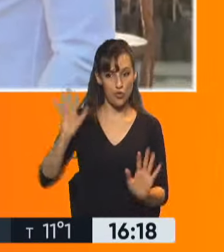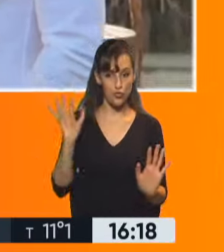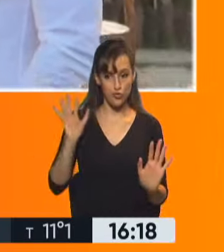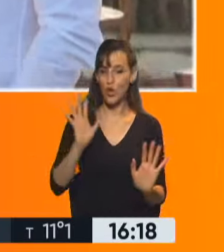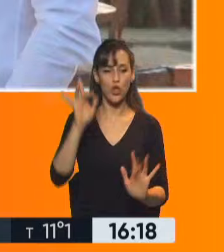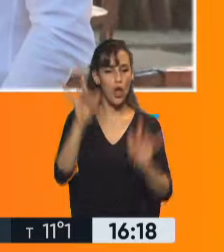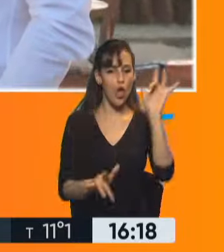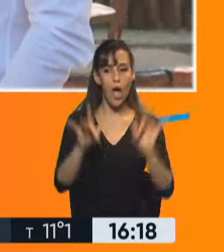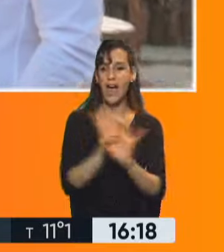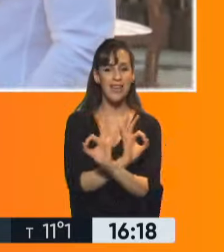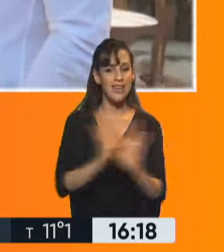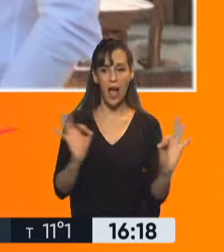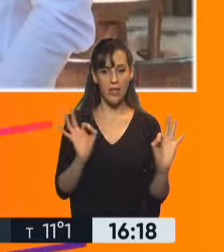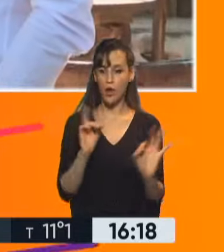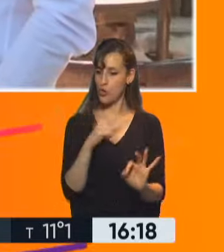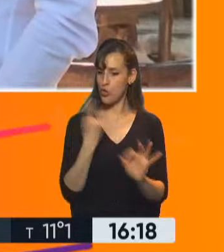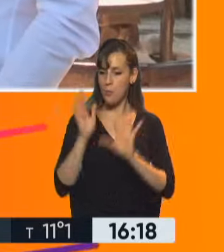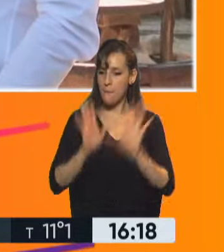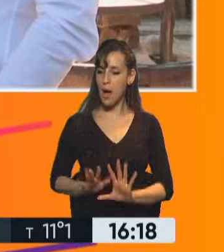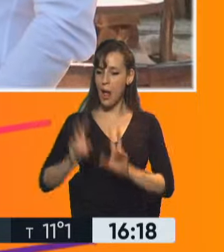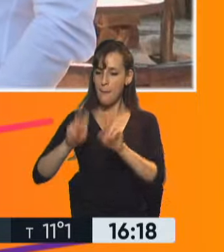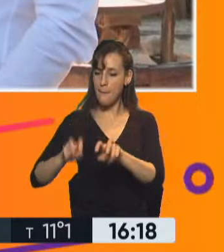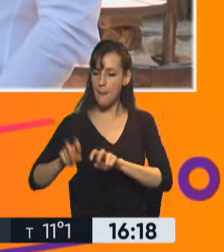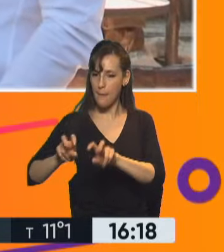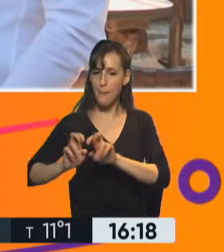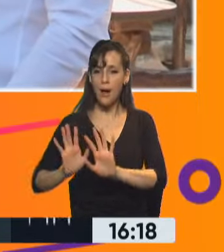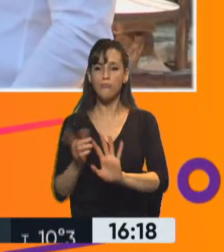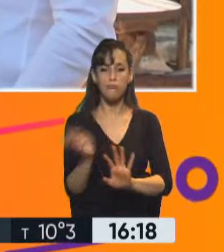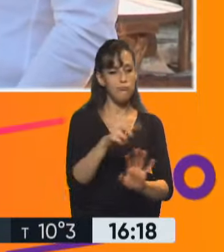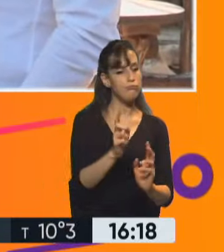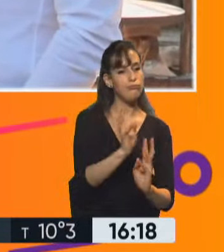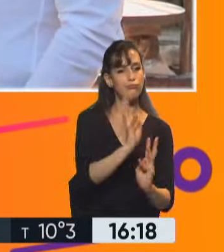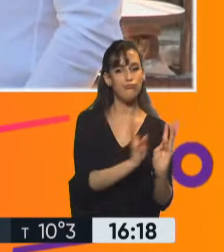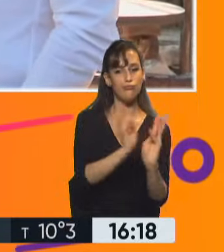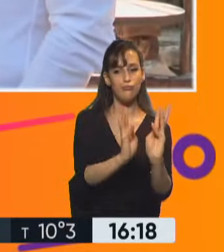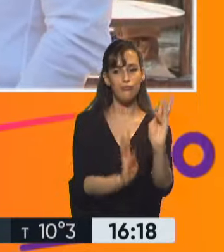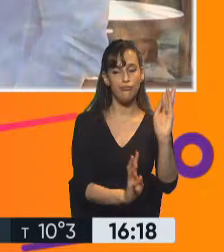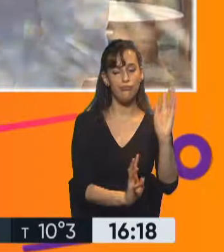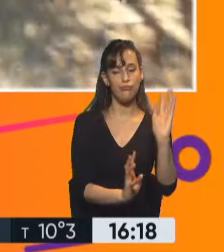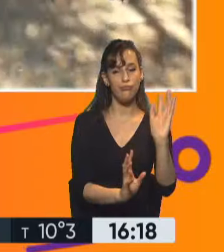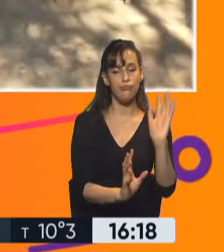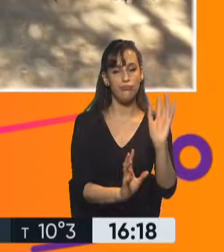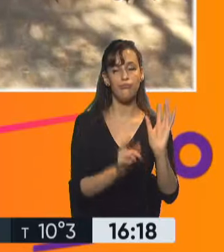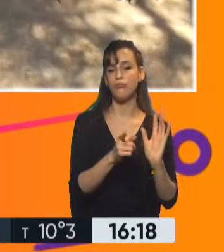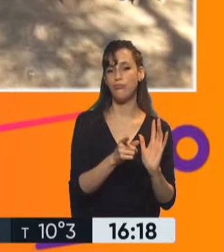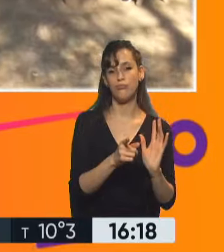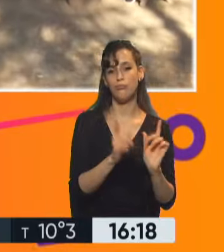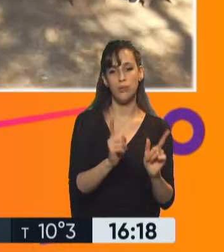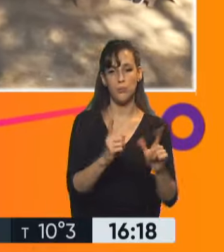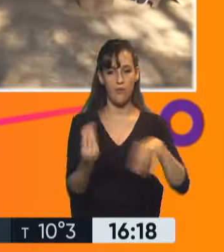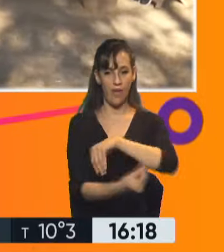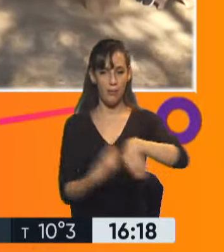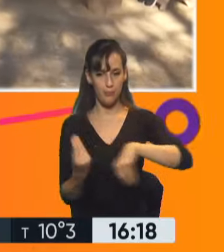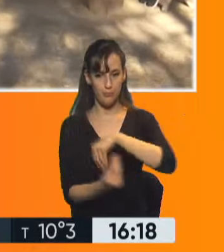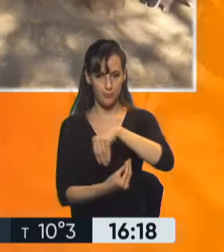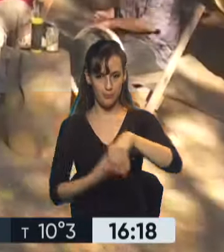¿no? Es un lugar que alberga 40 familias, entre artesanos, familias que hacen aquí la